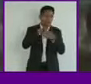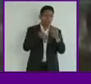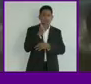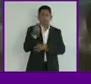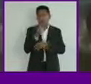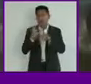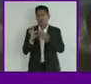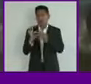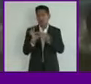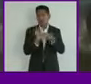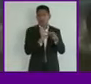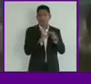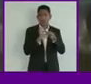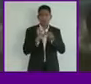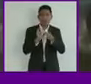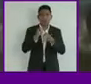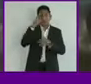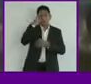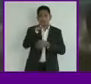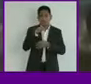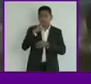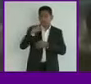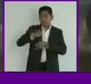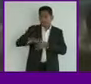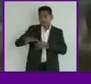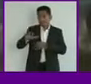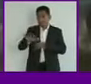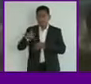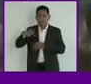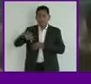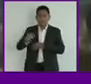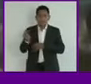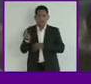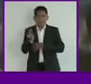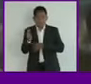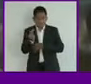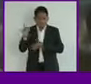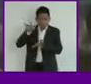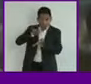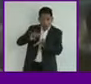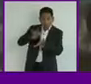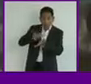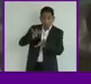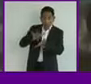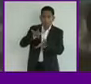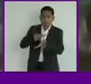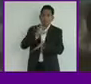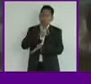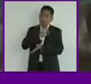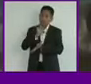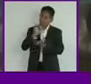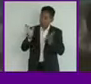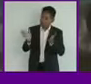a aquellos que más lo necesitan y así podríamos quizás avanzar un poquito en el tema de la salud mental